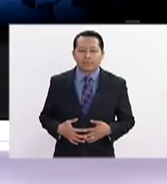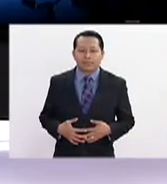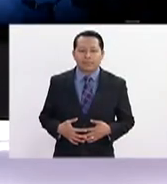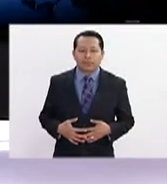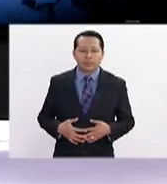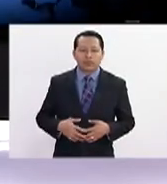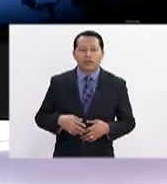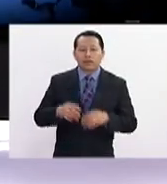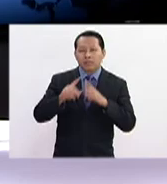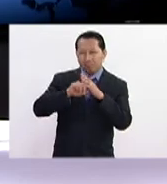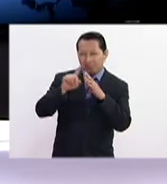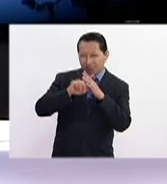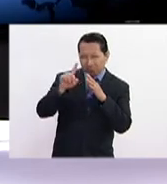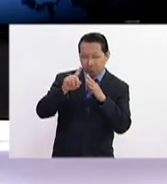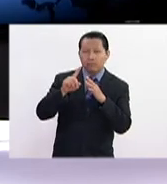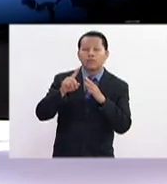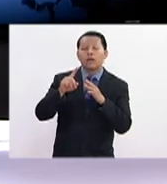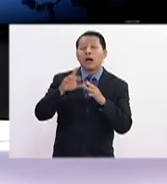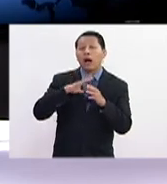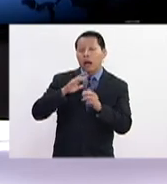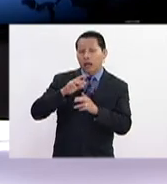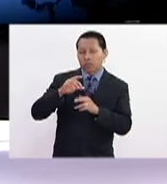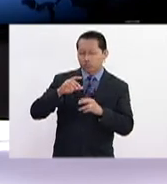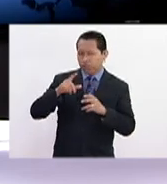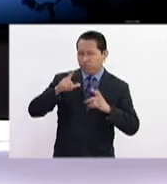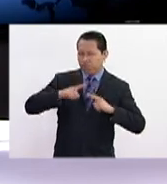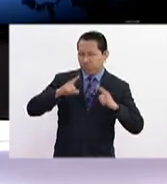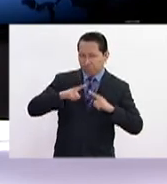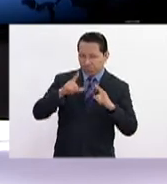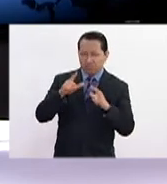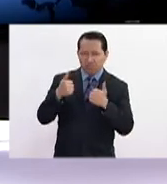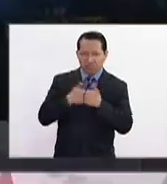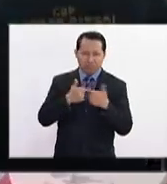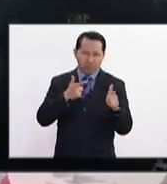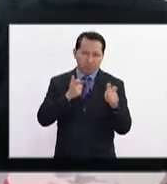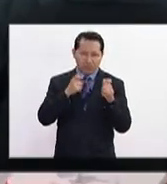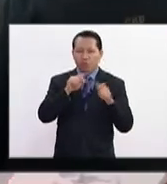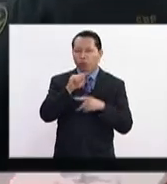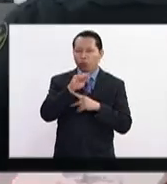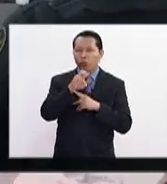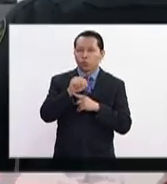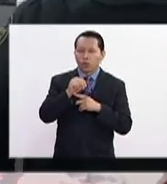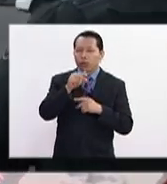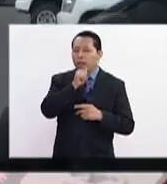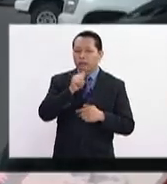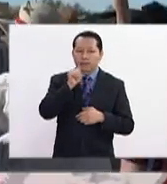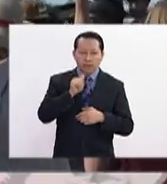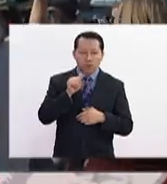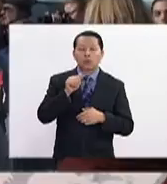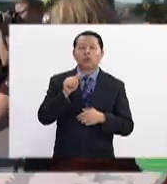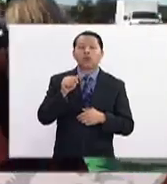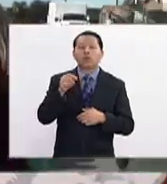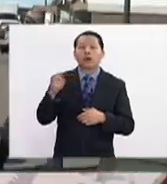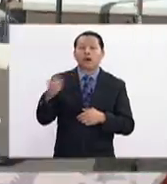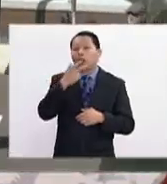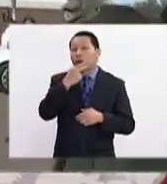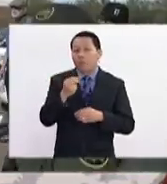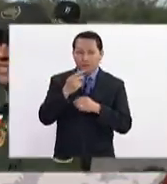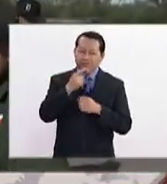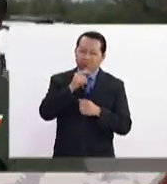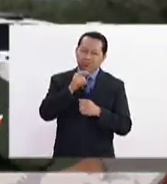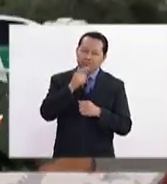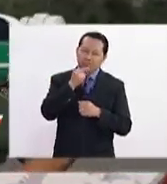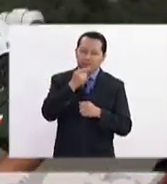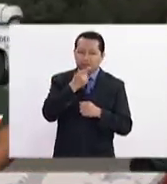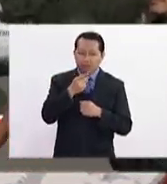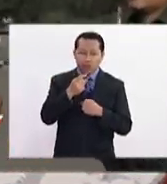Un inmigrante fue asesinado por un agente fronterizo en Tucson, Arizona. El jefe de la patrulla fronteriza, Rodolfo Garish, informó que dos